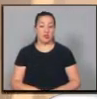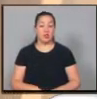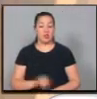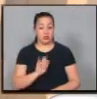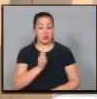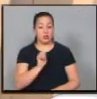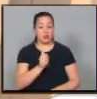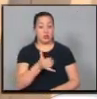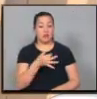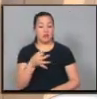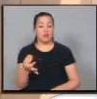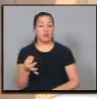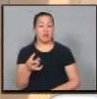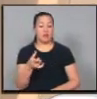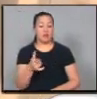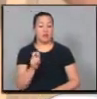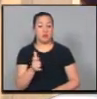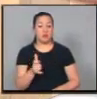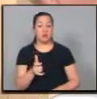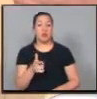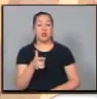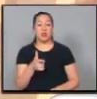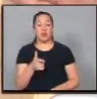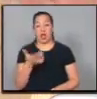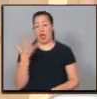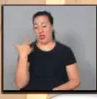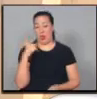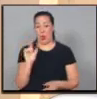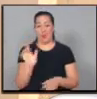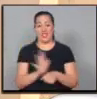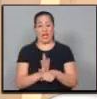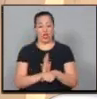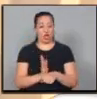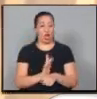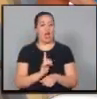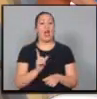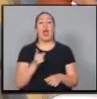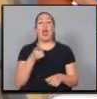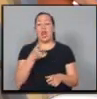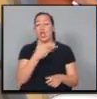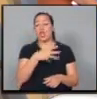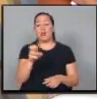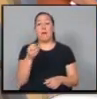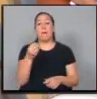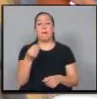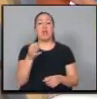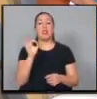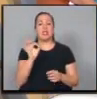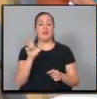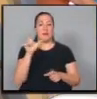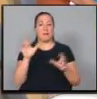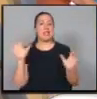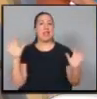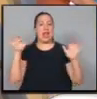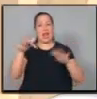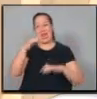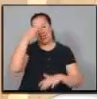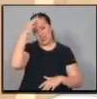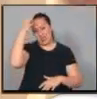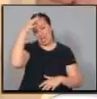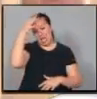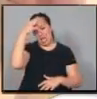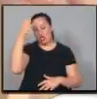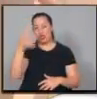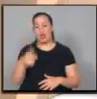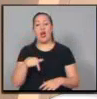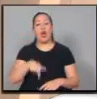efectivamente el público lo quiere, lo han llevado a actuar. Él no era actor, lo llevan a actuar porque convoca gente, saben que convoca gente al teatro y demás. Así que